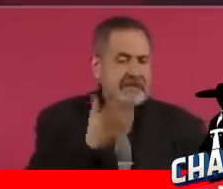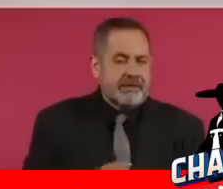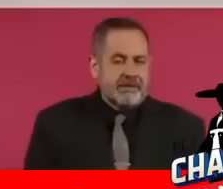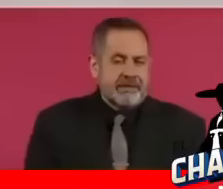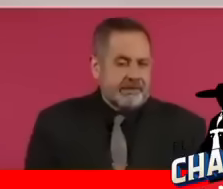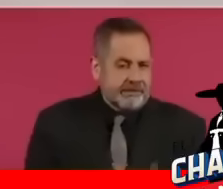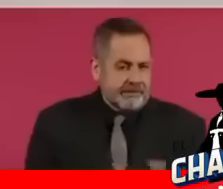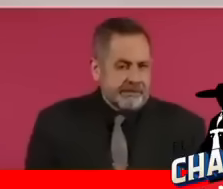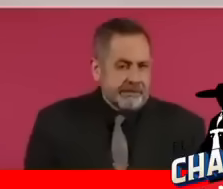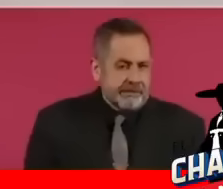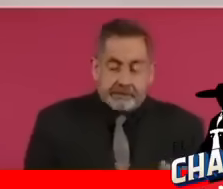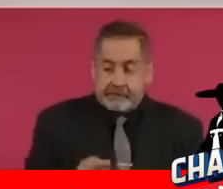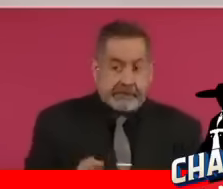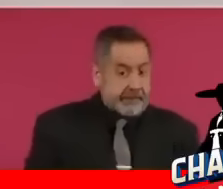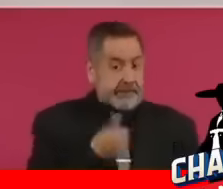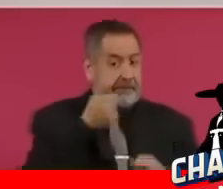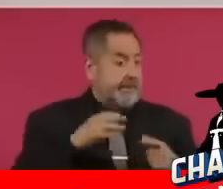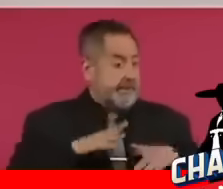porque son de las primeras